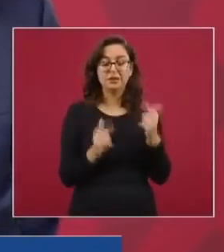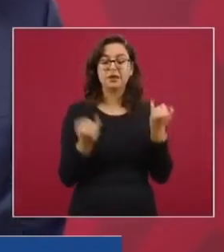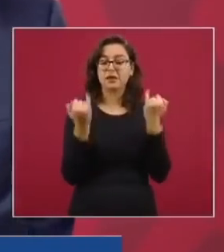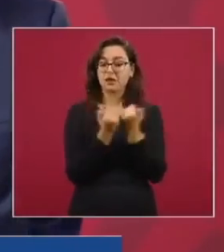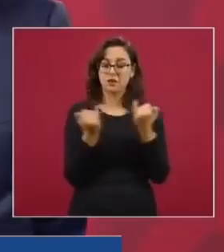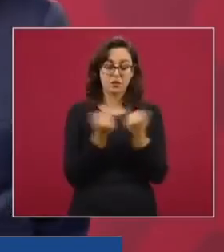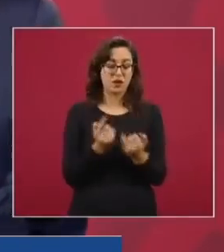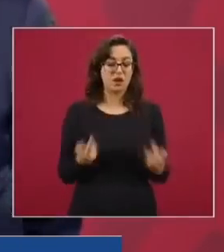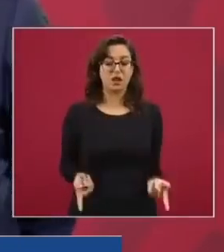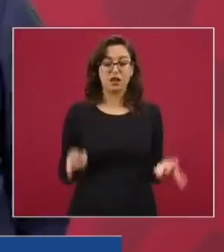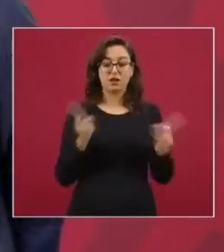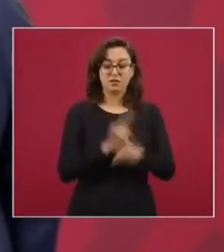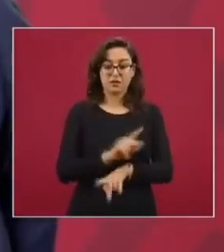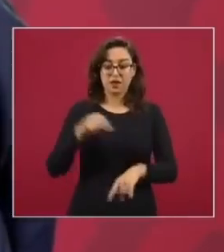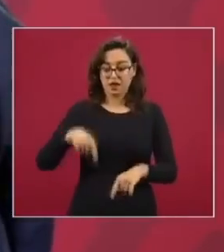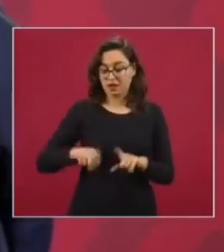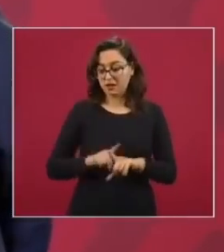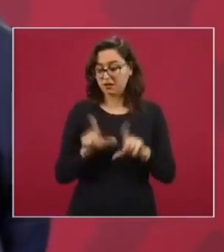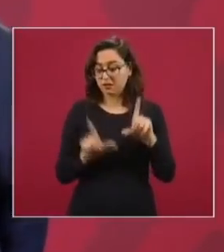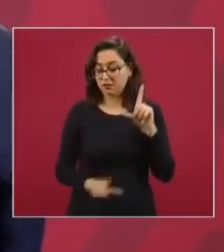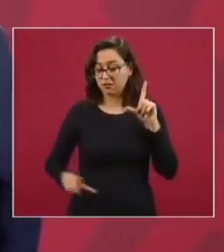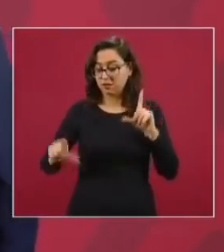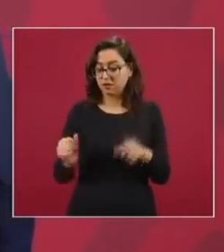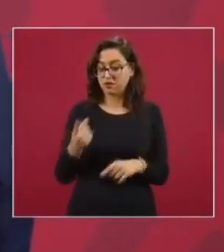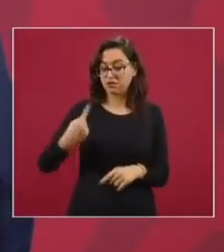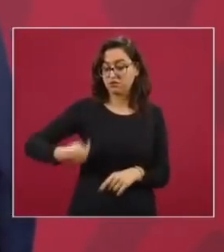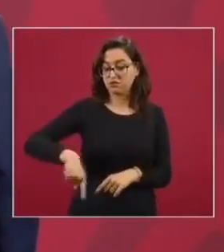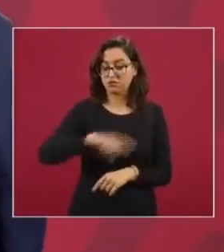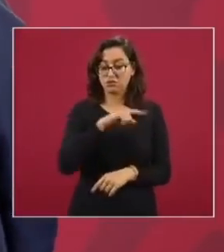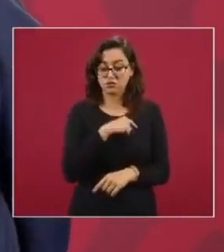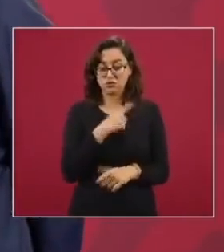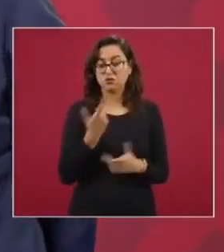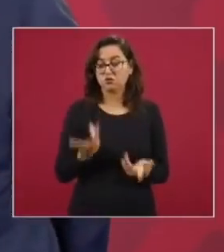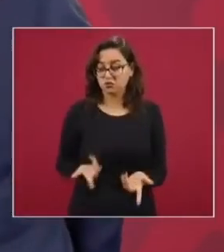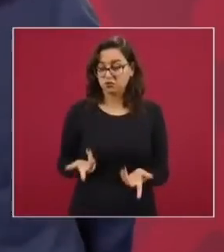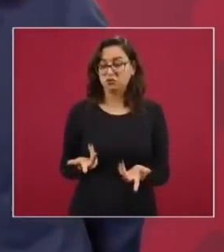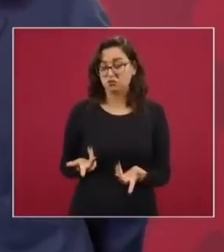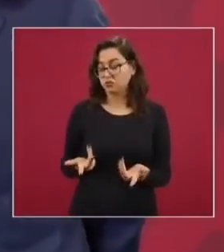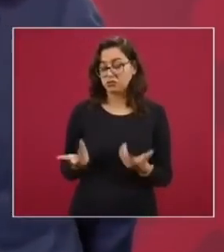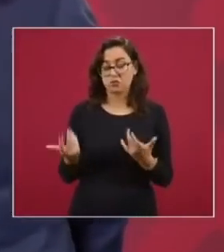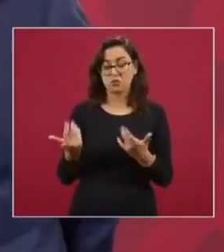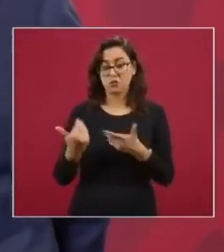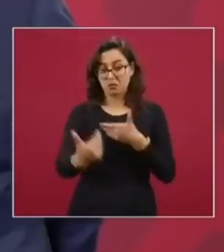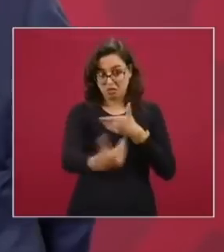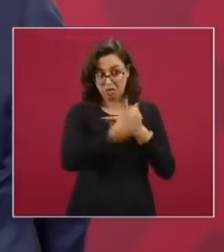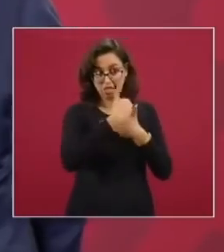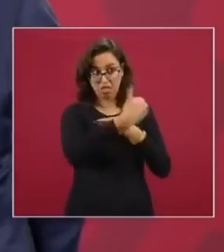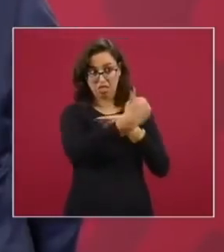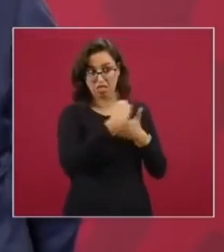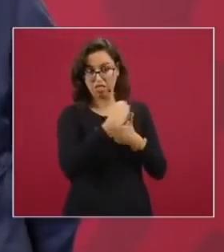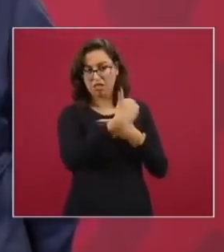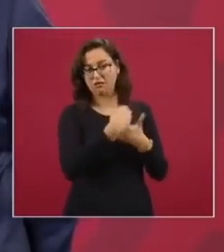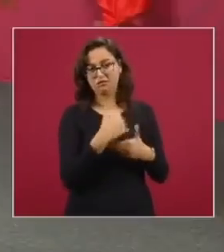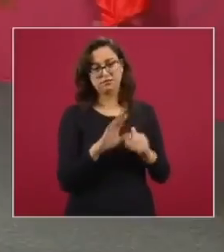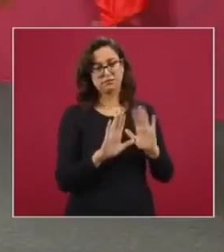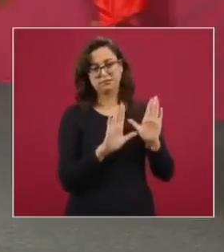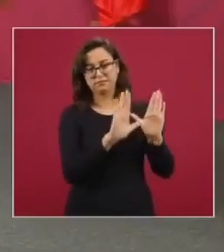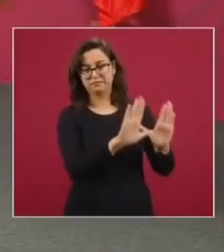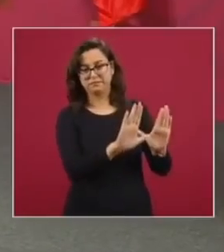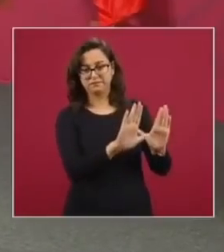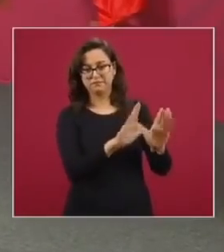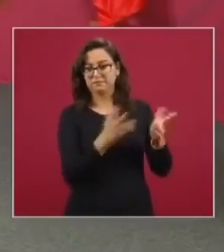cuando nosotros no permitimos, como está sucediendo, que